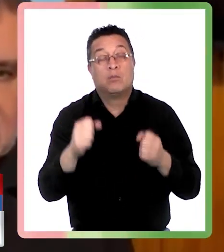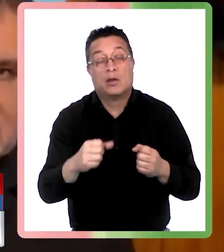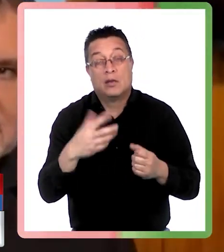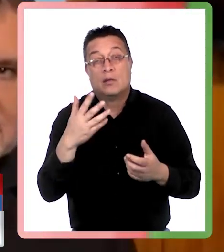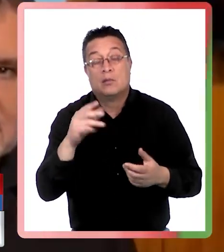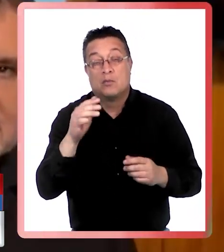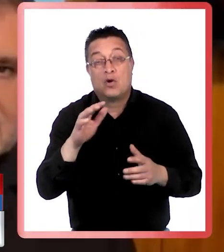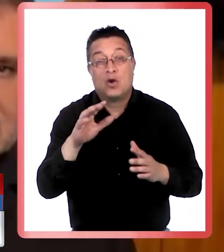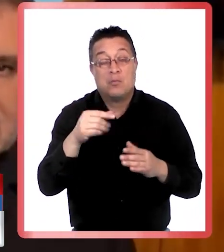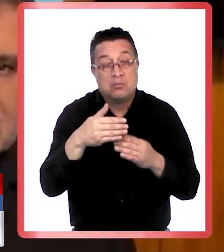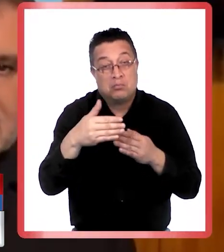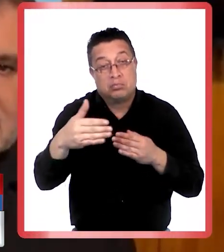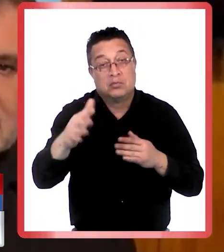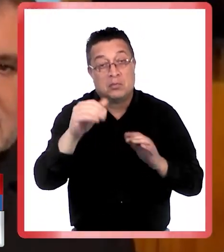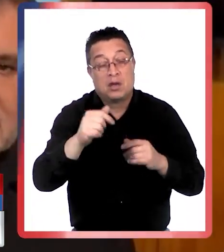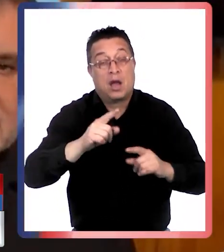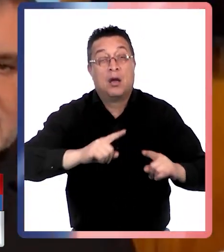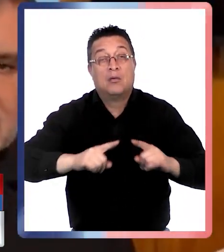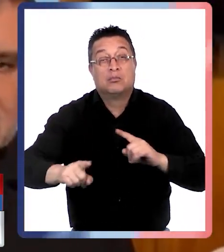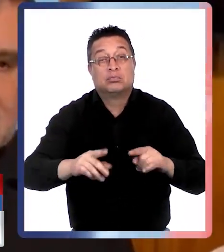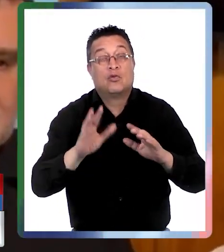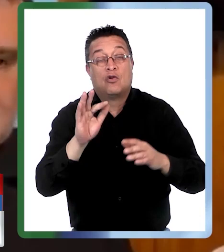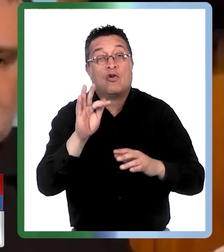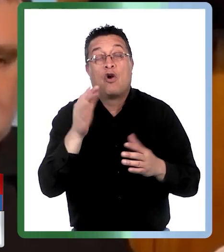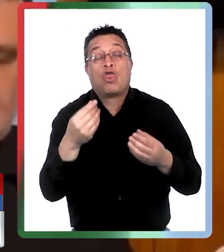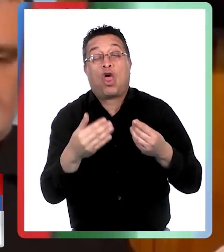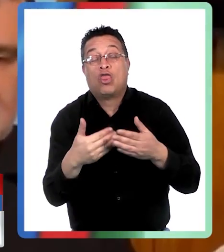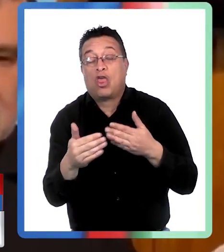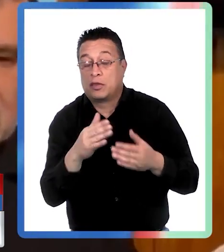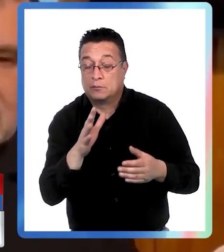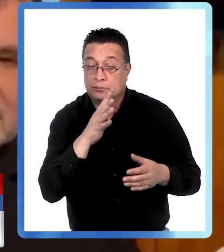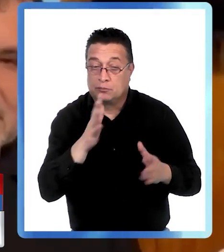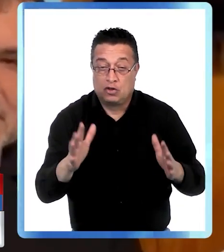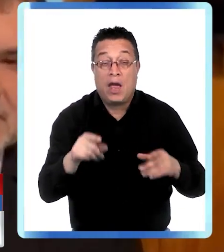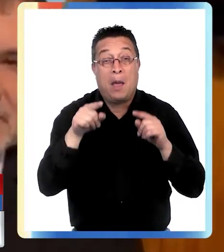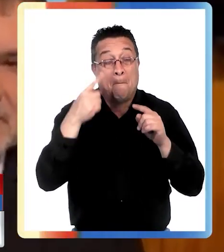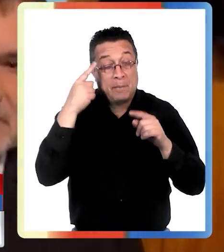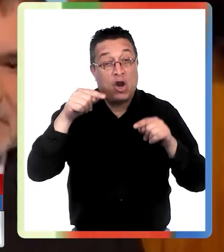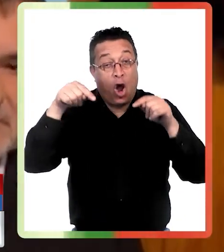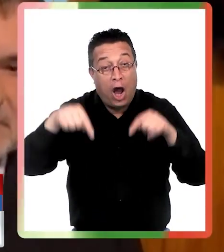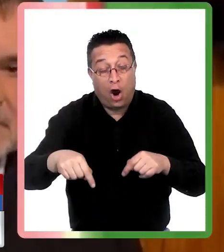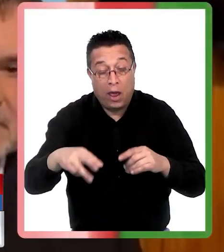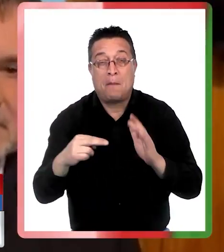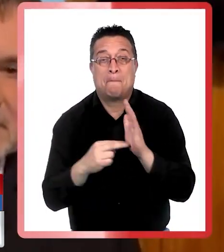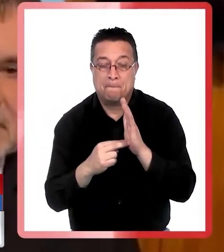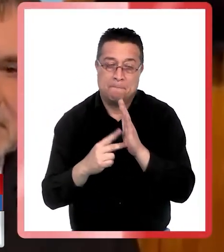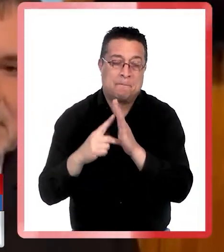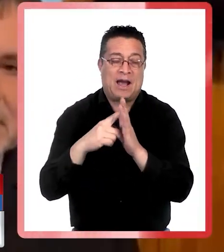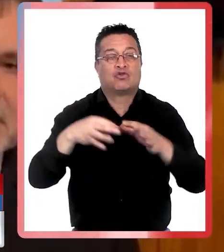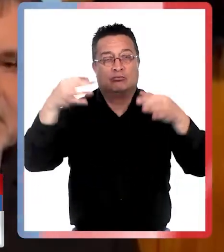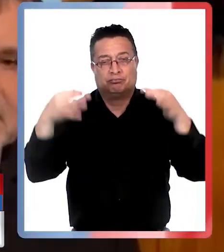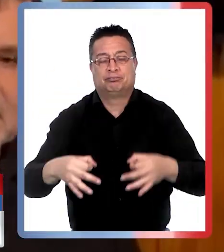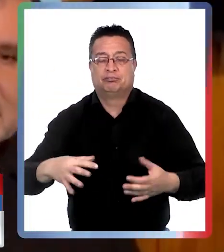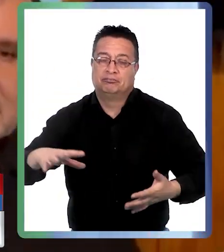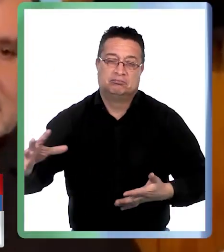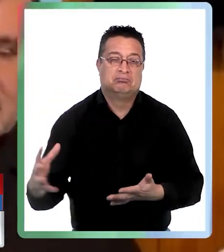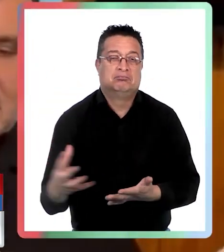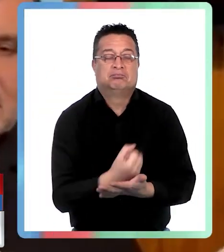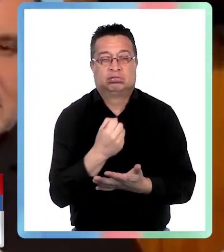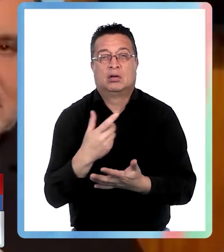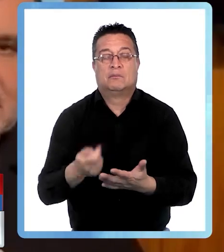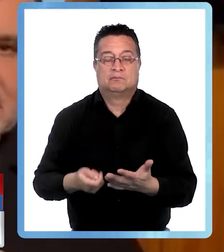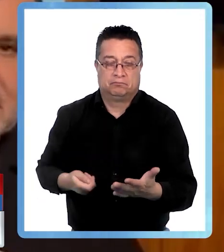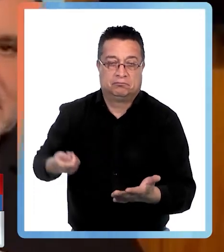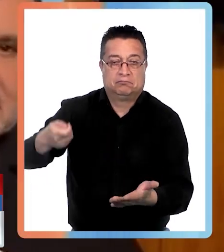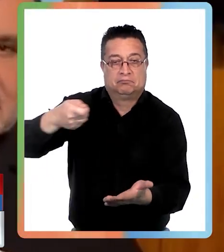inclusive puede ser el presidente o o la ministra de Obras Públicas pero hoy día eso es un paso definitivo en